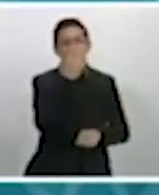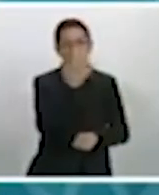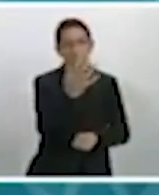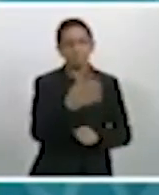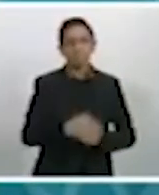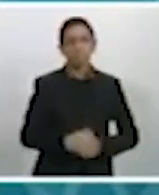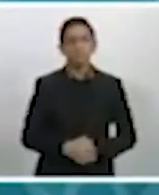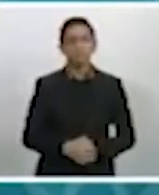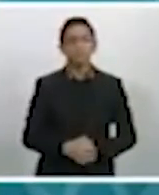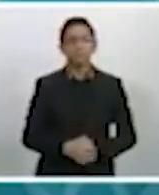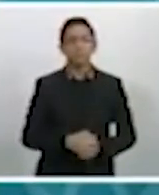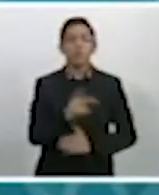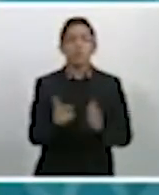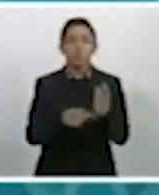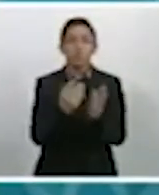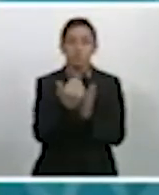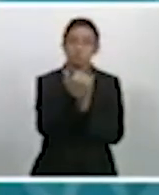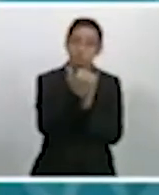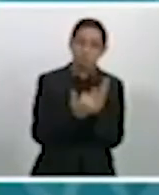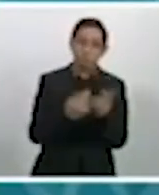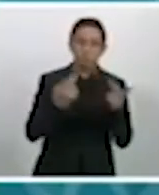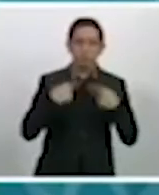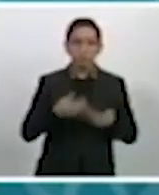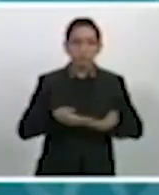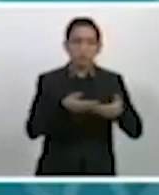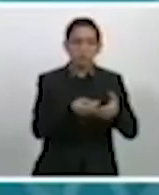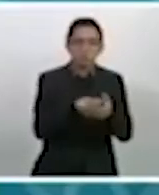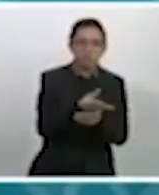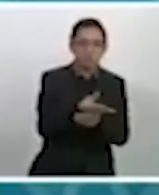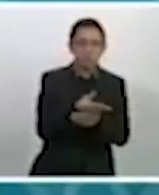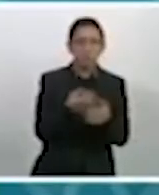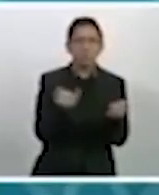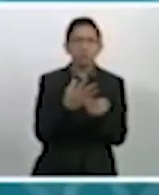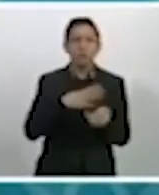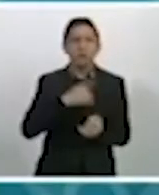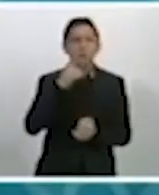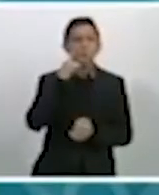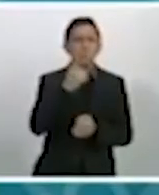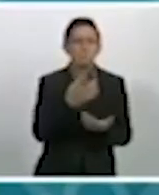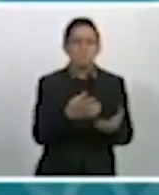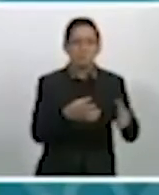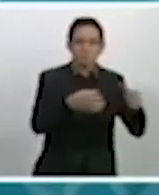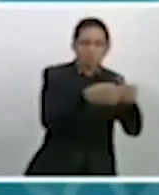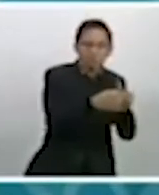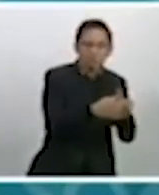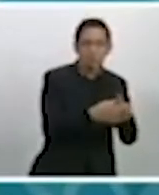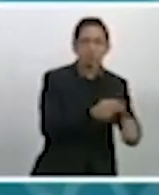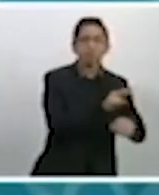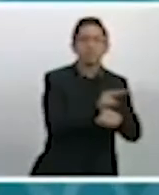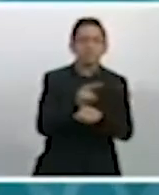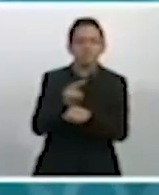nuevamente la movilidad. Aplicaremos filtros sanitarios, cierres de calles